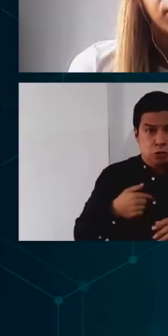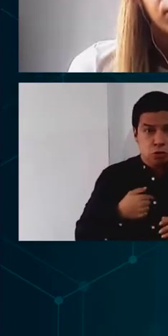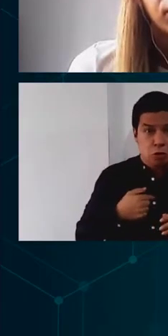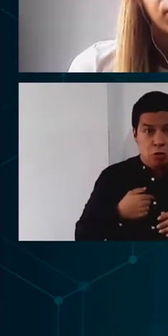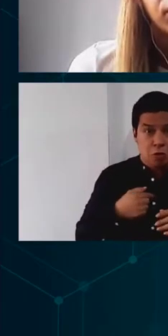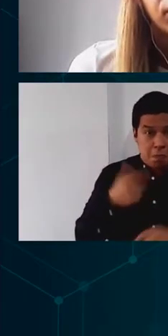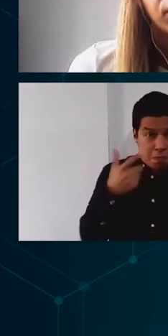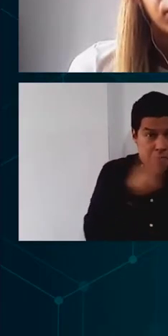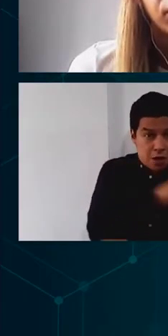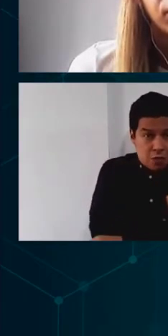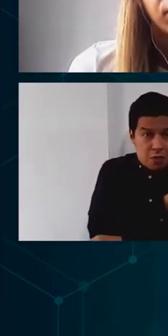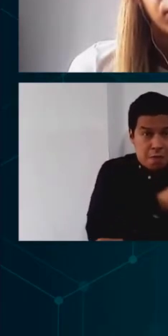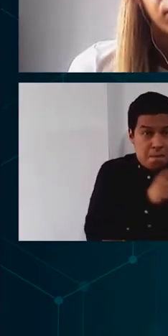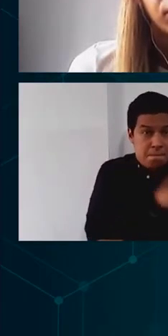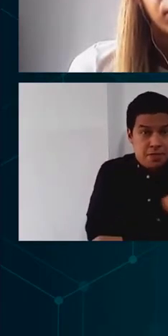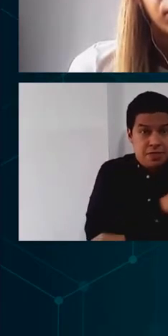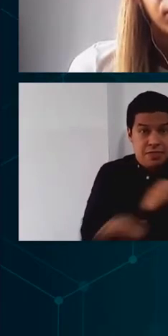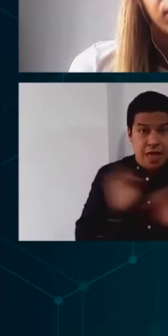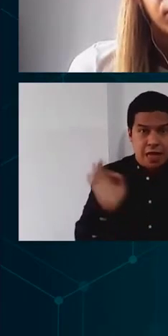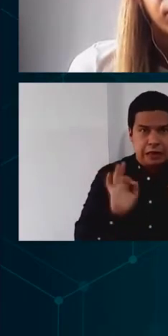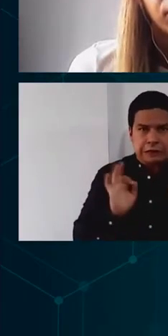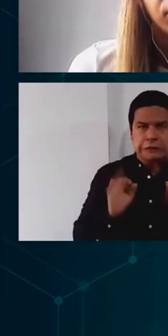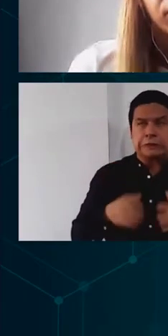un poco temeroso.